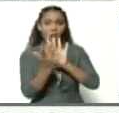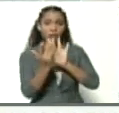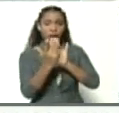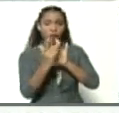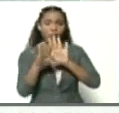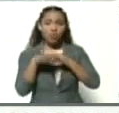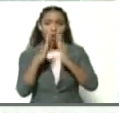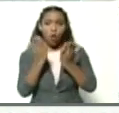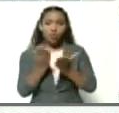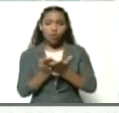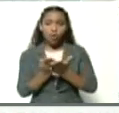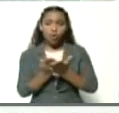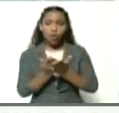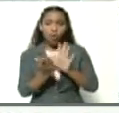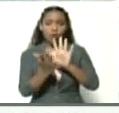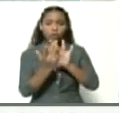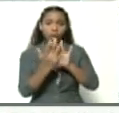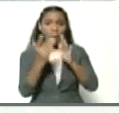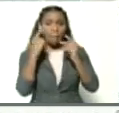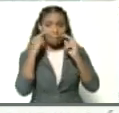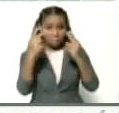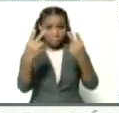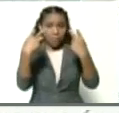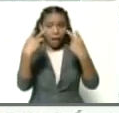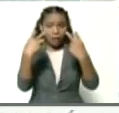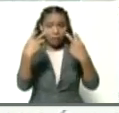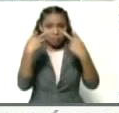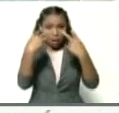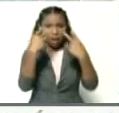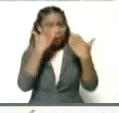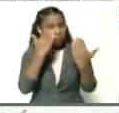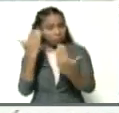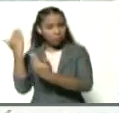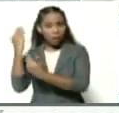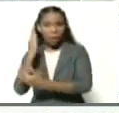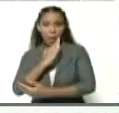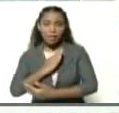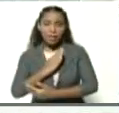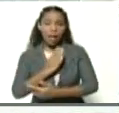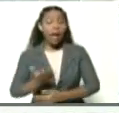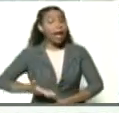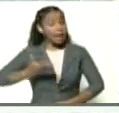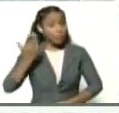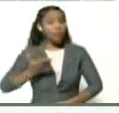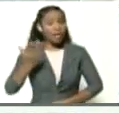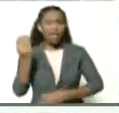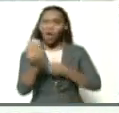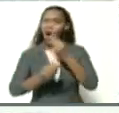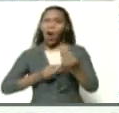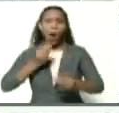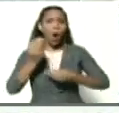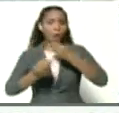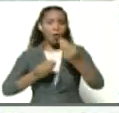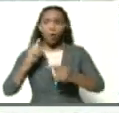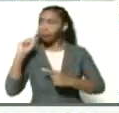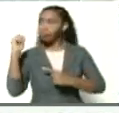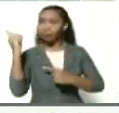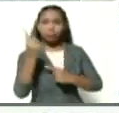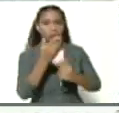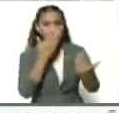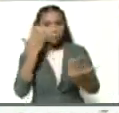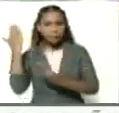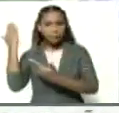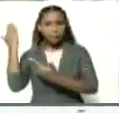el mundo. Varias píldoras, pendiente pues. Vamos a ver el Brasil. Es importante ver cómo están los alrededores.